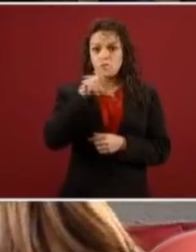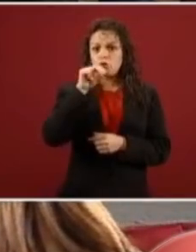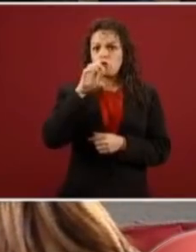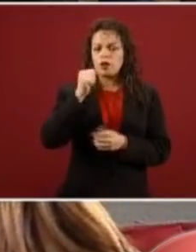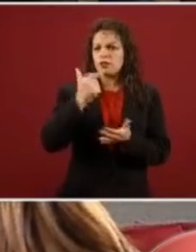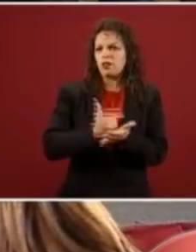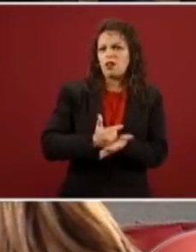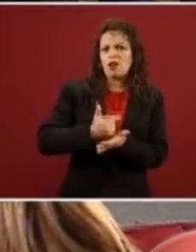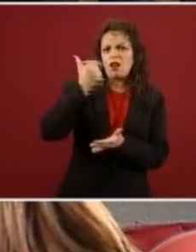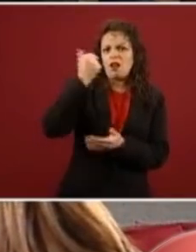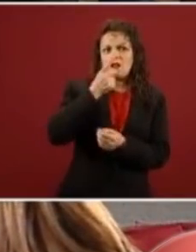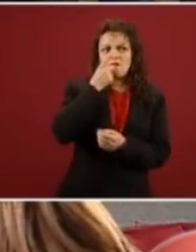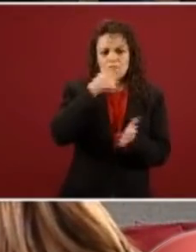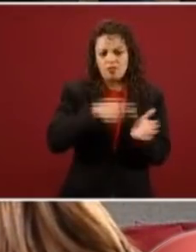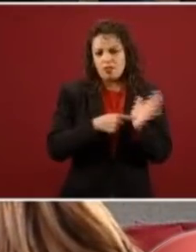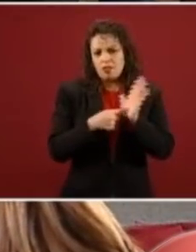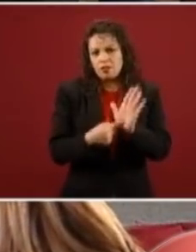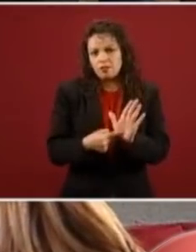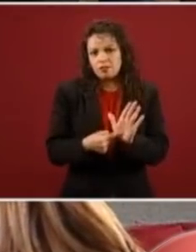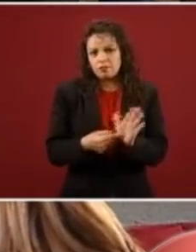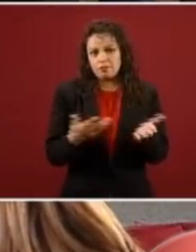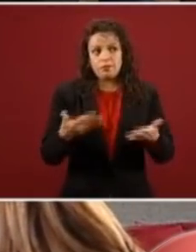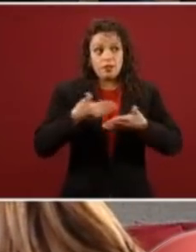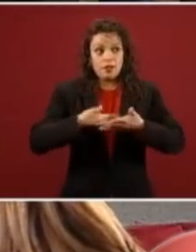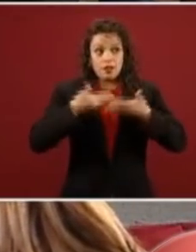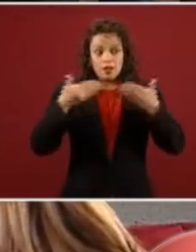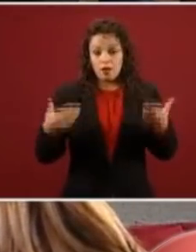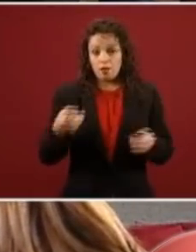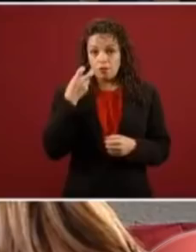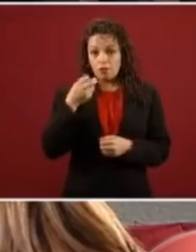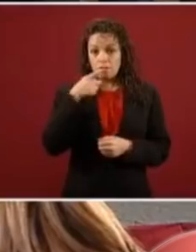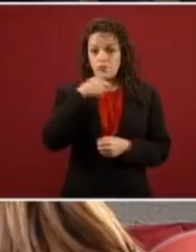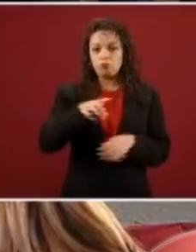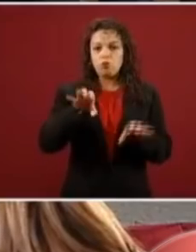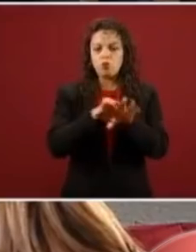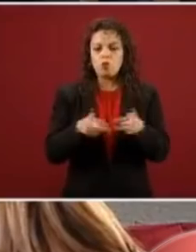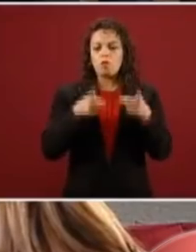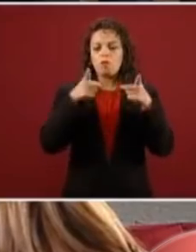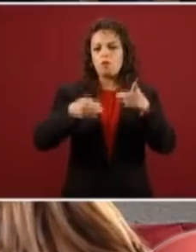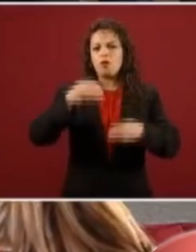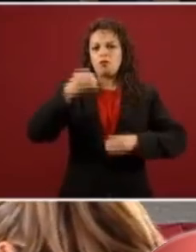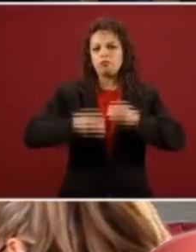grave. Por eso, para juzgar a corruptos